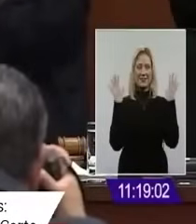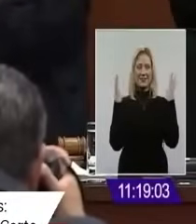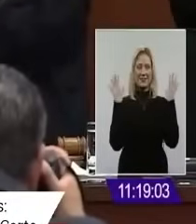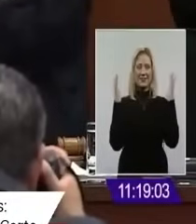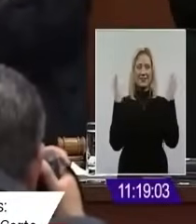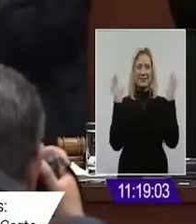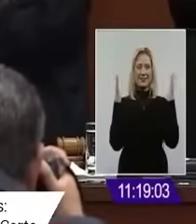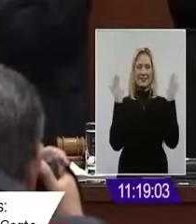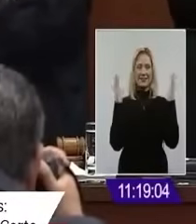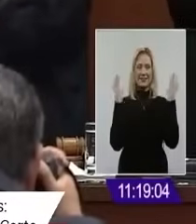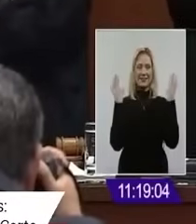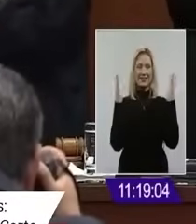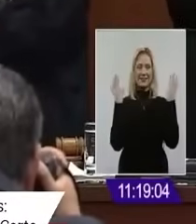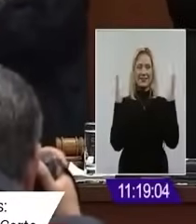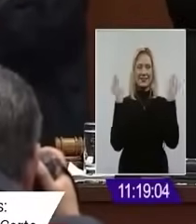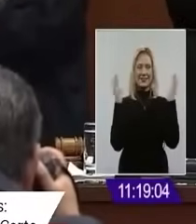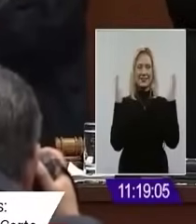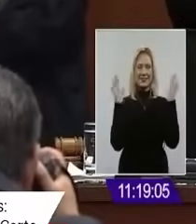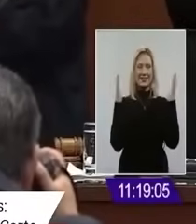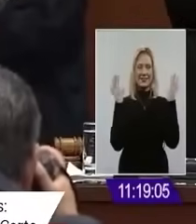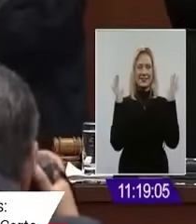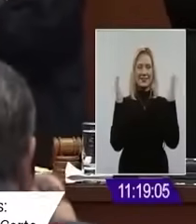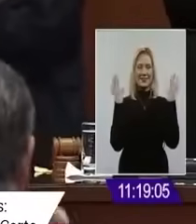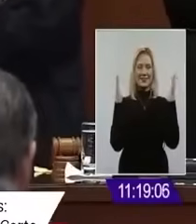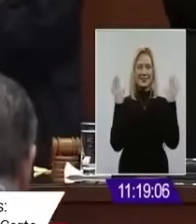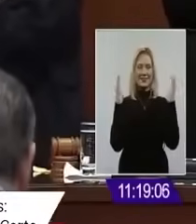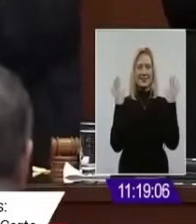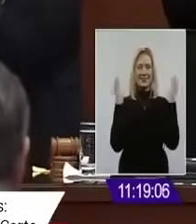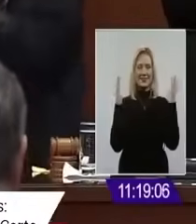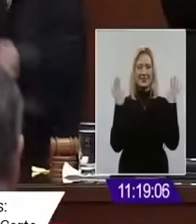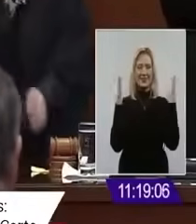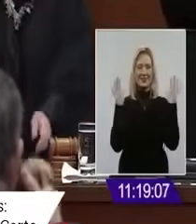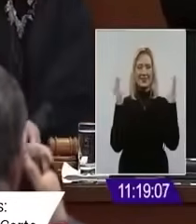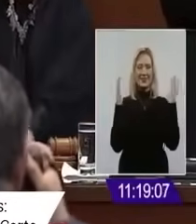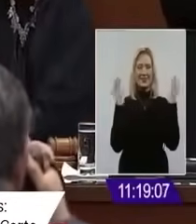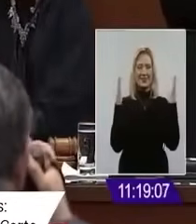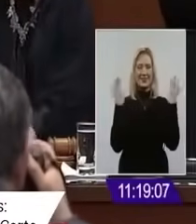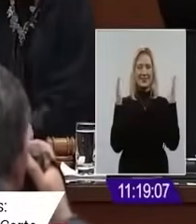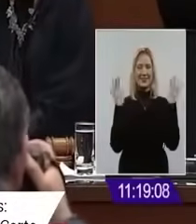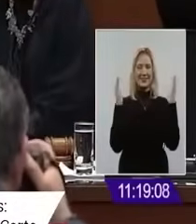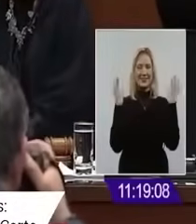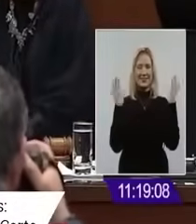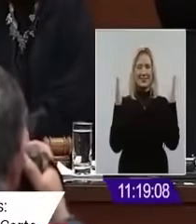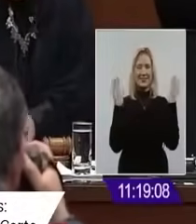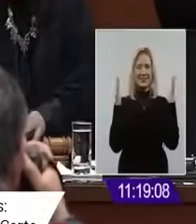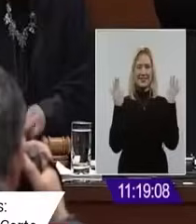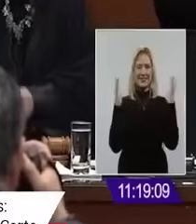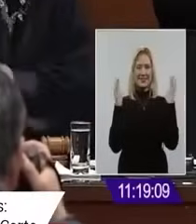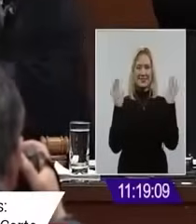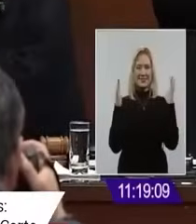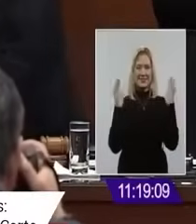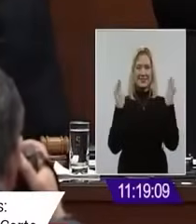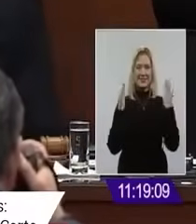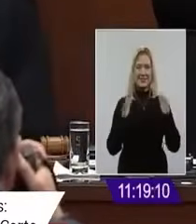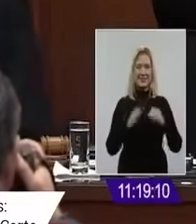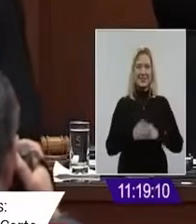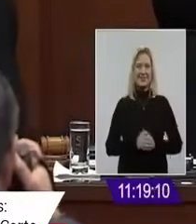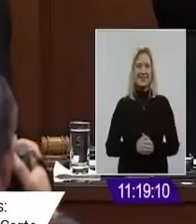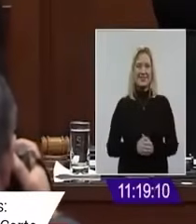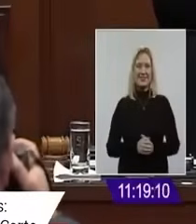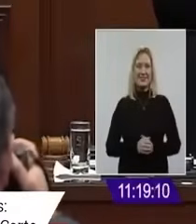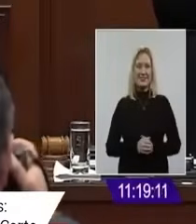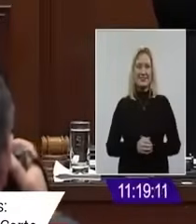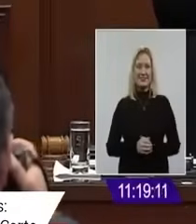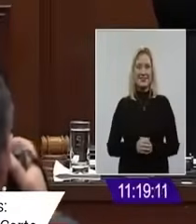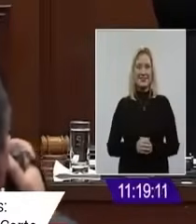Es decir, pues el propio problema de la seguridad, y que decíamos, a veces se justifica